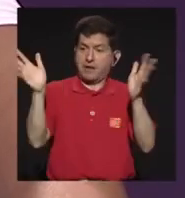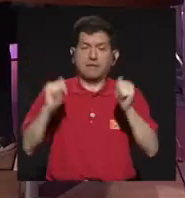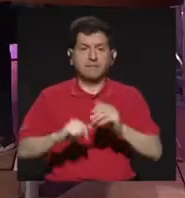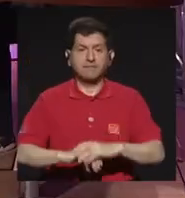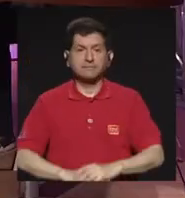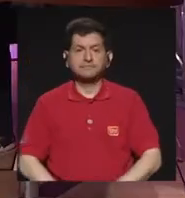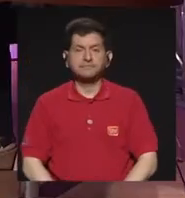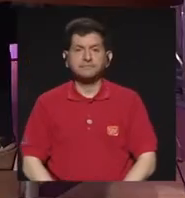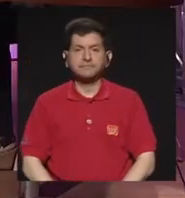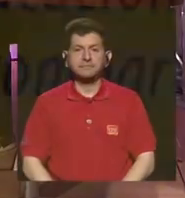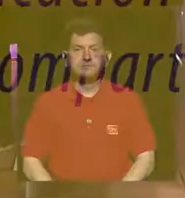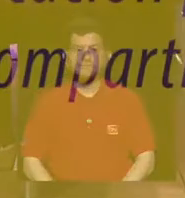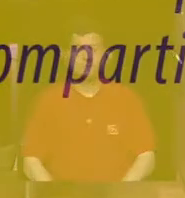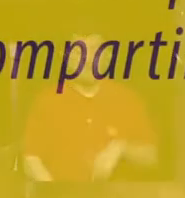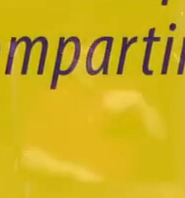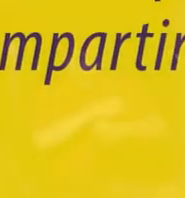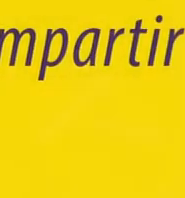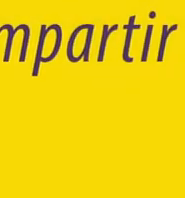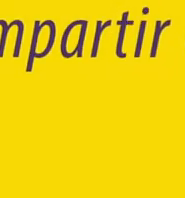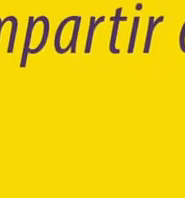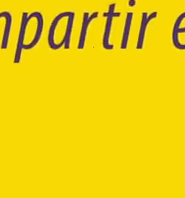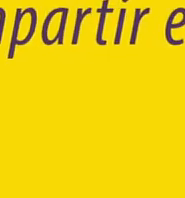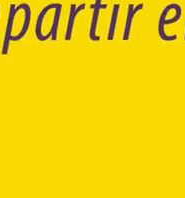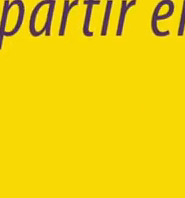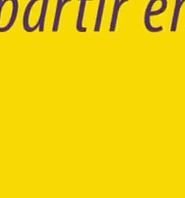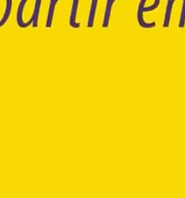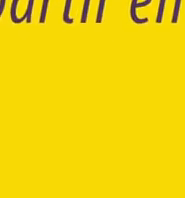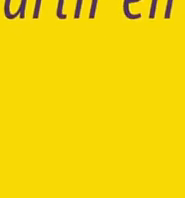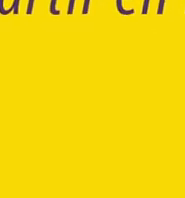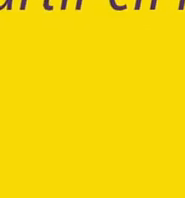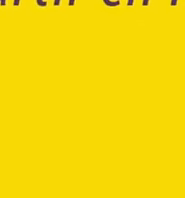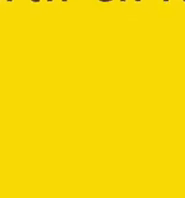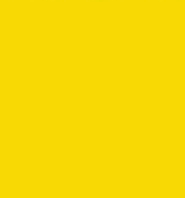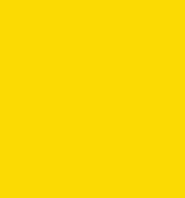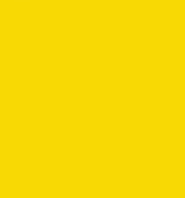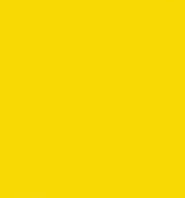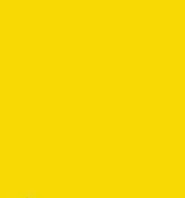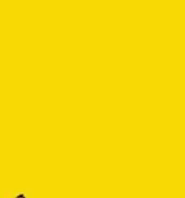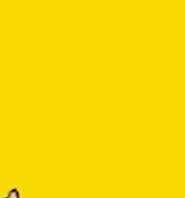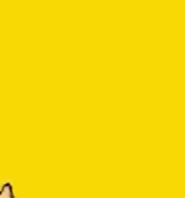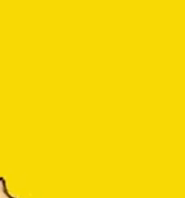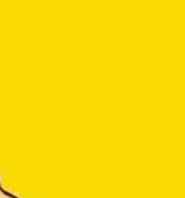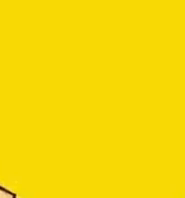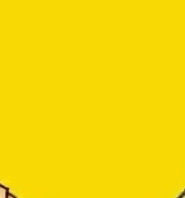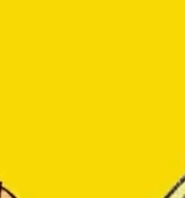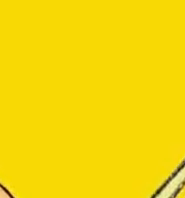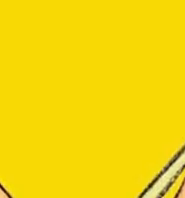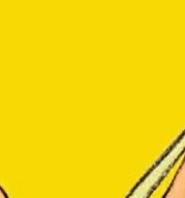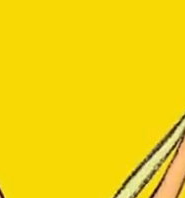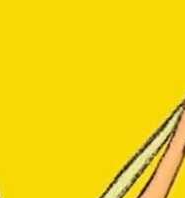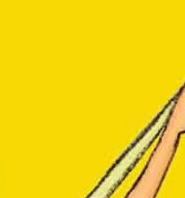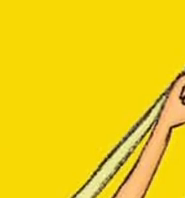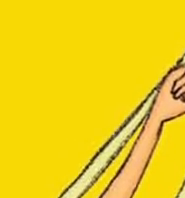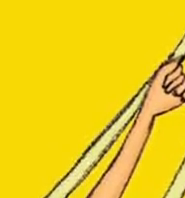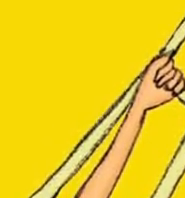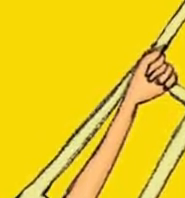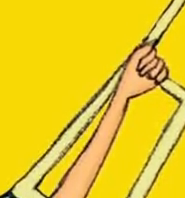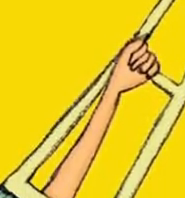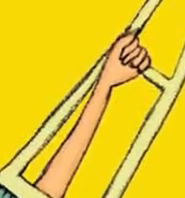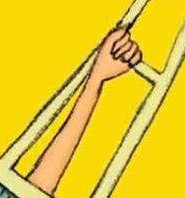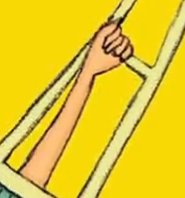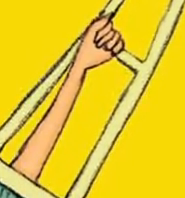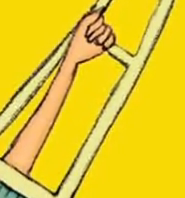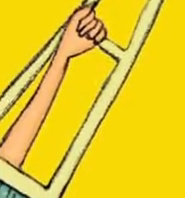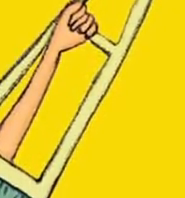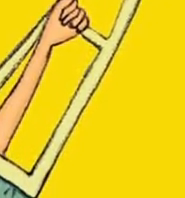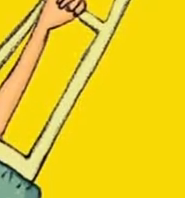Claro. Este año y el próximo vamos a trabajar mucho en la divulgación del libro Es parte de la vida. Lo vamos a hacer en conjunto